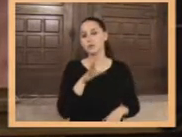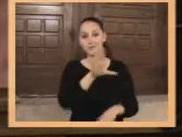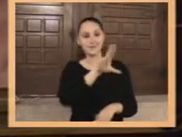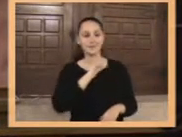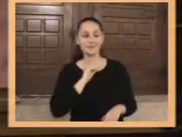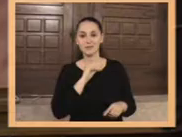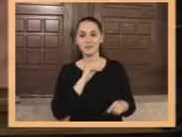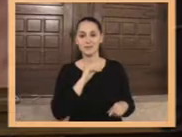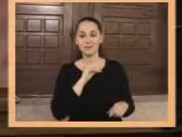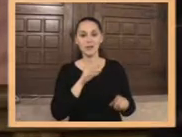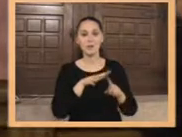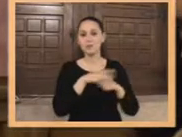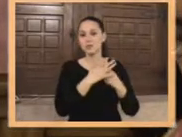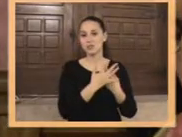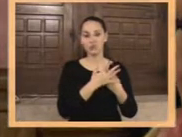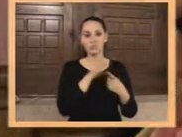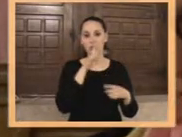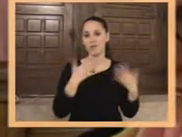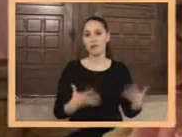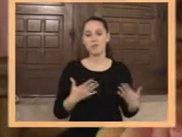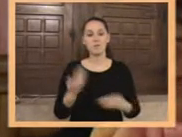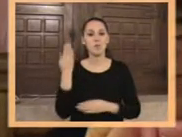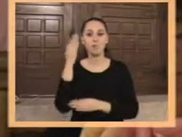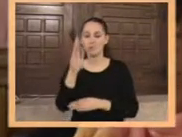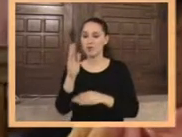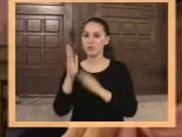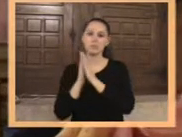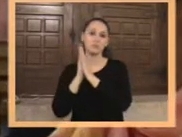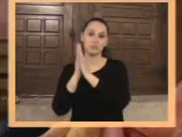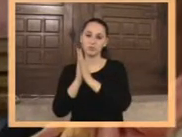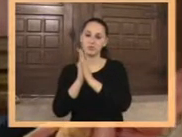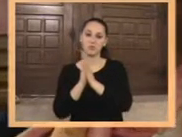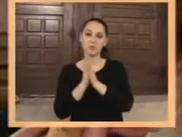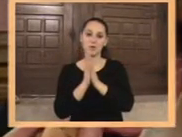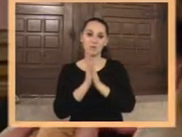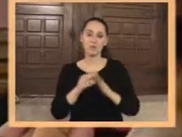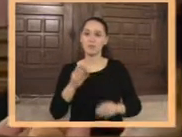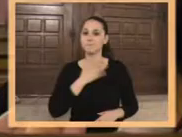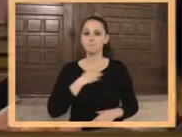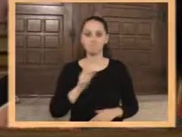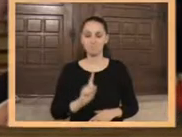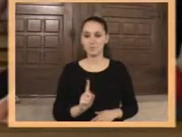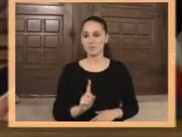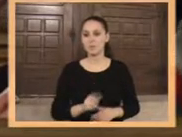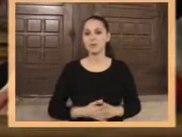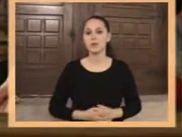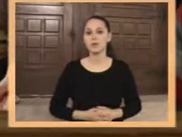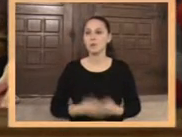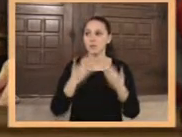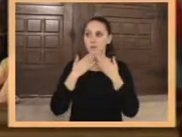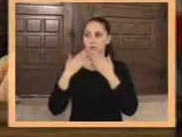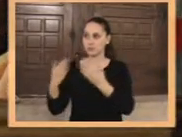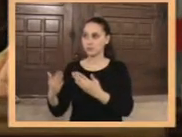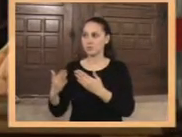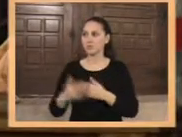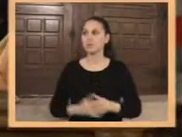señor alcalde, de llevar esta moción. Y, por lo tanto, nosotros abogamos porque lo dejemos sobre la mesa, señor alcalde. Muchas gracias,